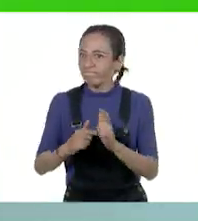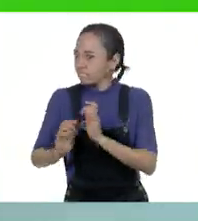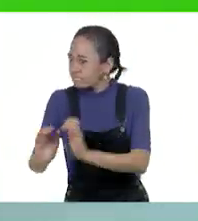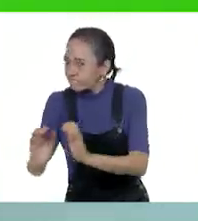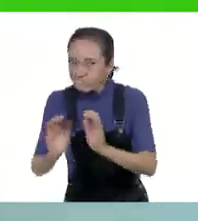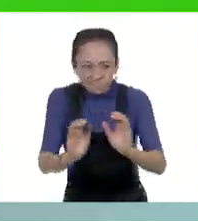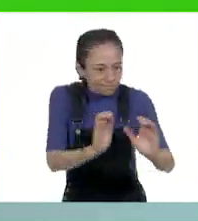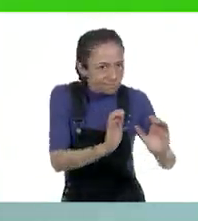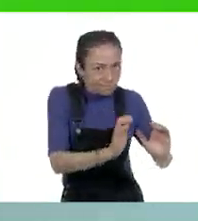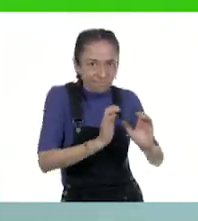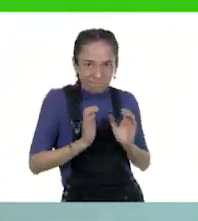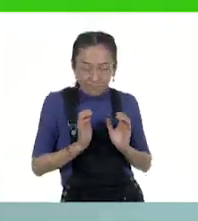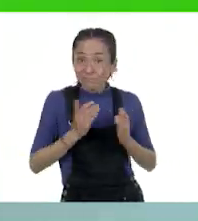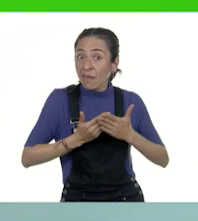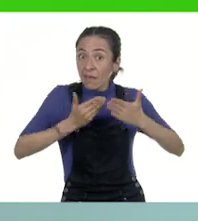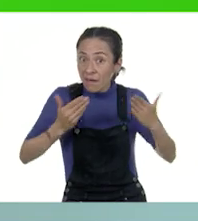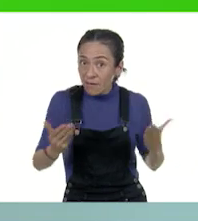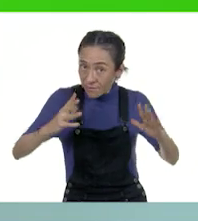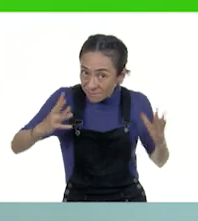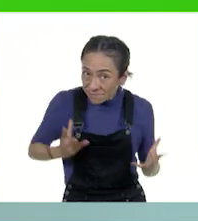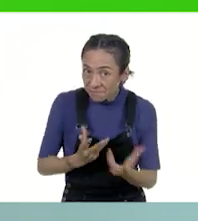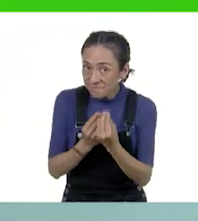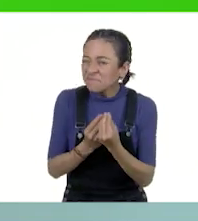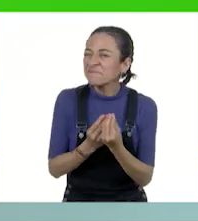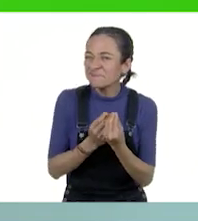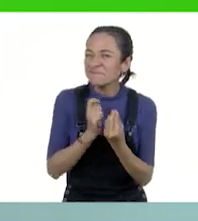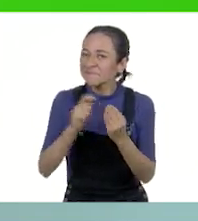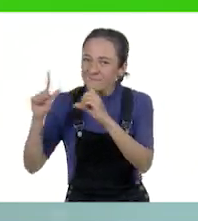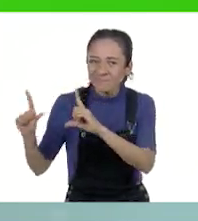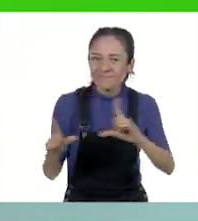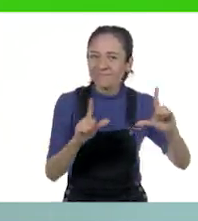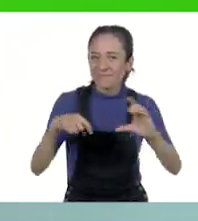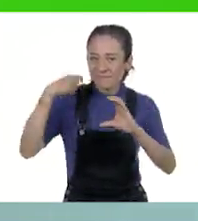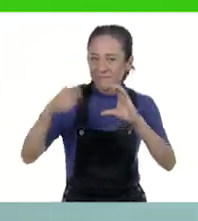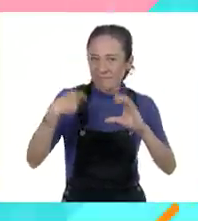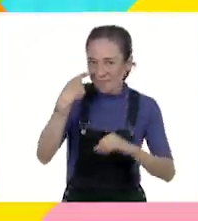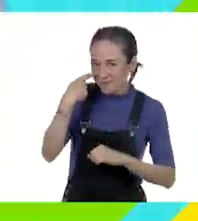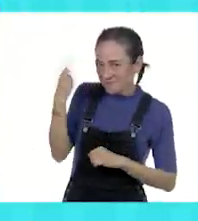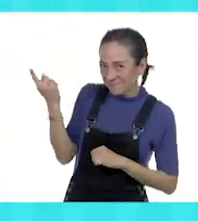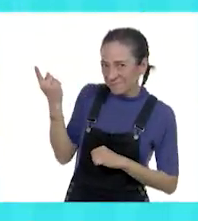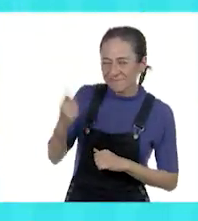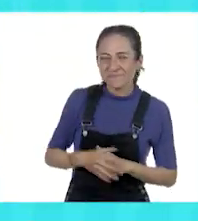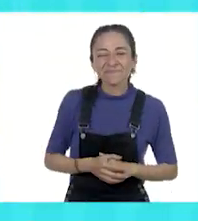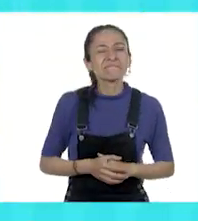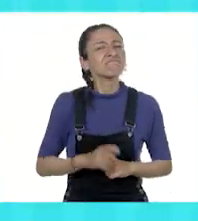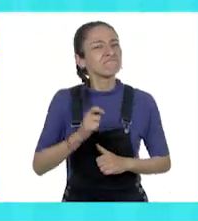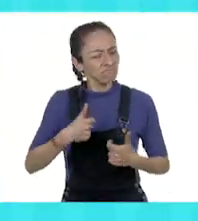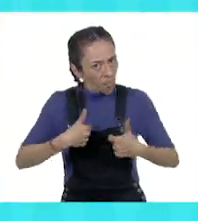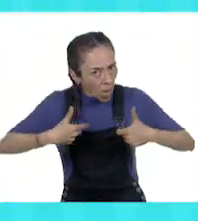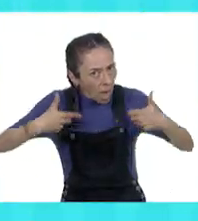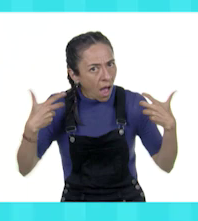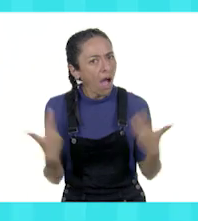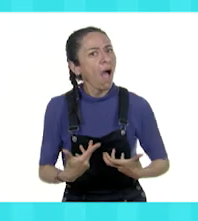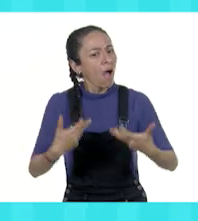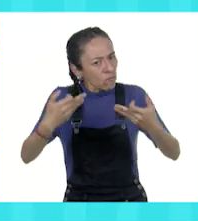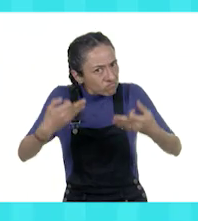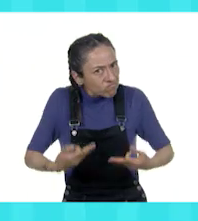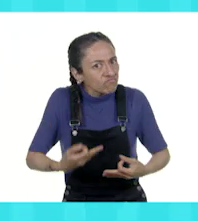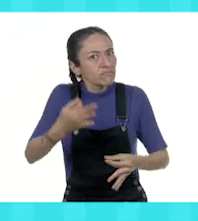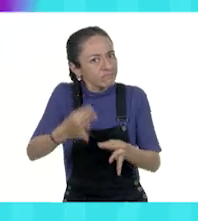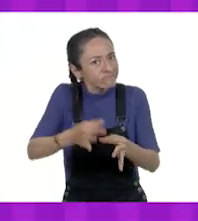ahora vamos juntos a ver el siguiente video. Buenas prácticas para seguir